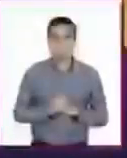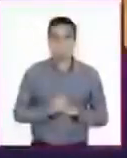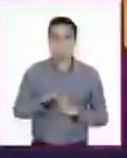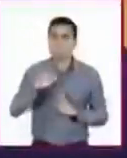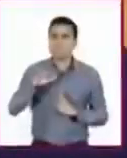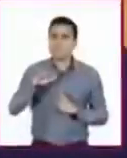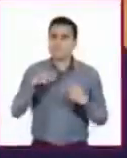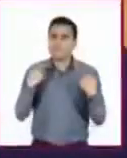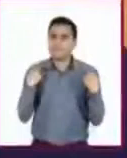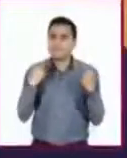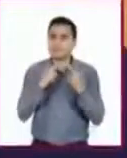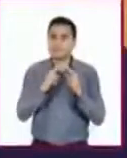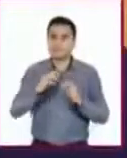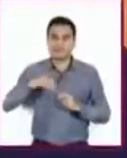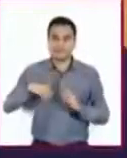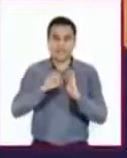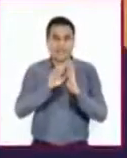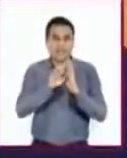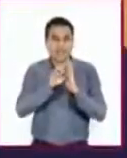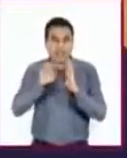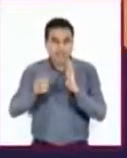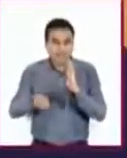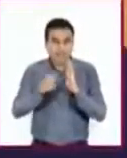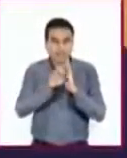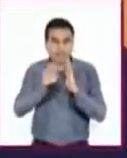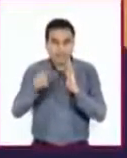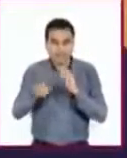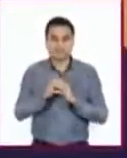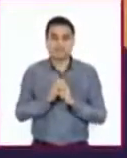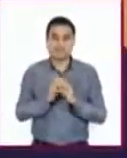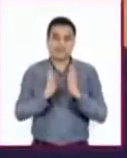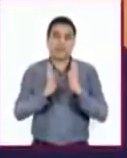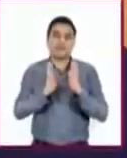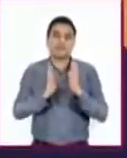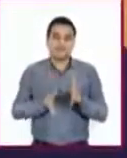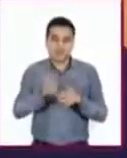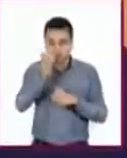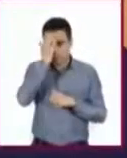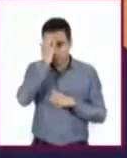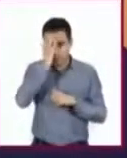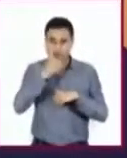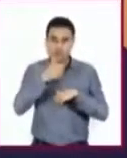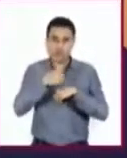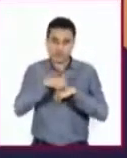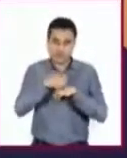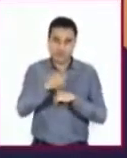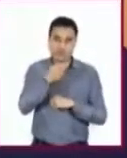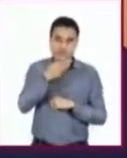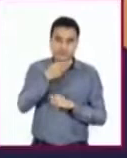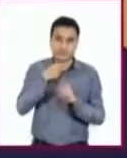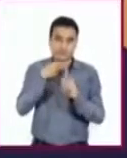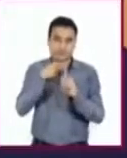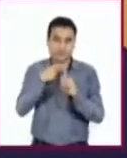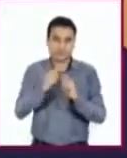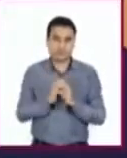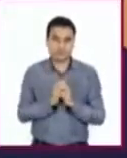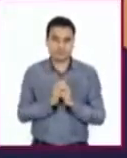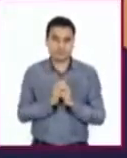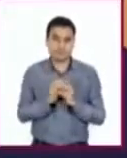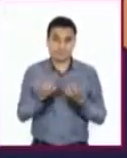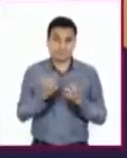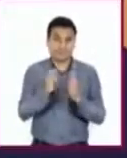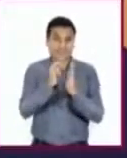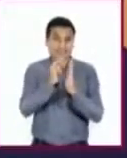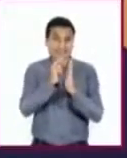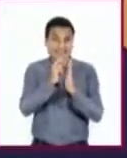Profesor David, con los ejemplos anteriores ya hemos resuelto sustracciones de números decimales positivos y negativos, aplicando las